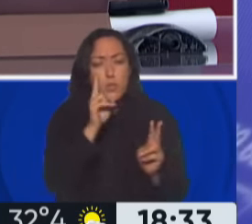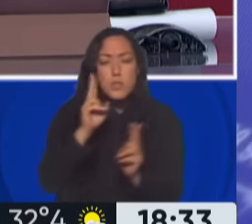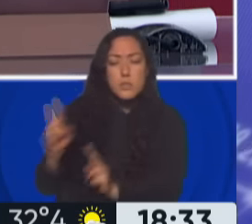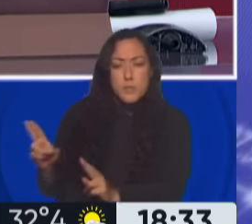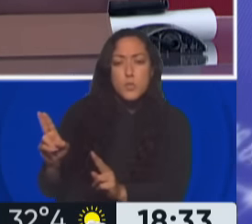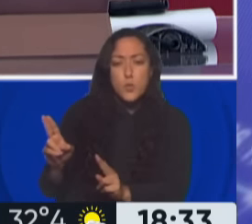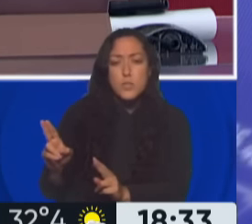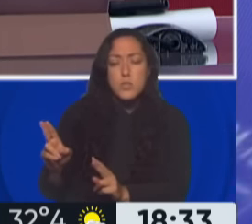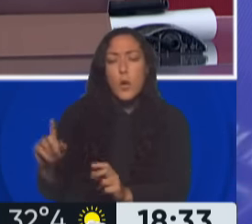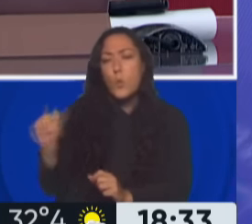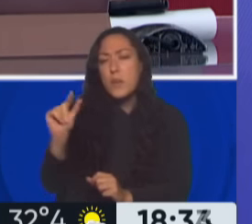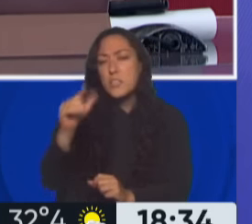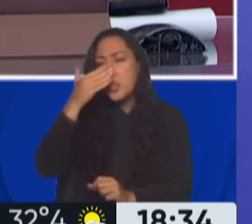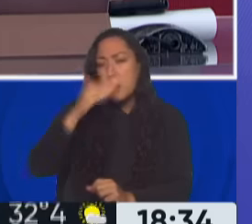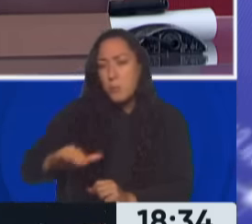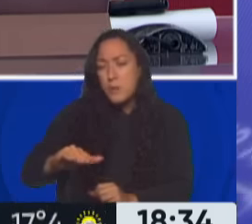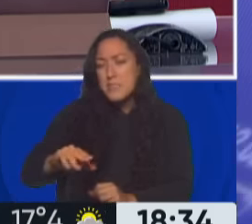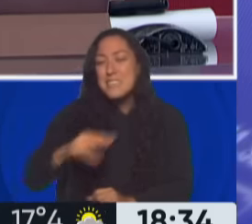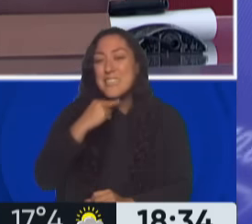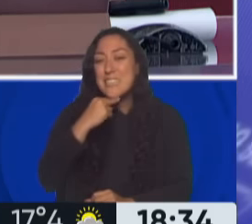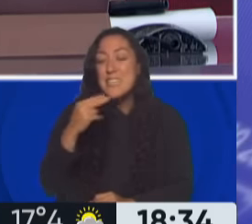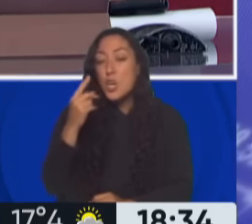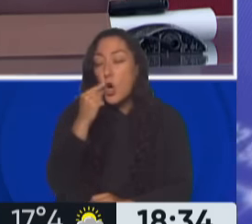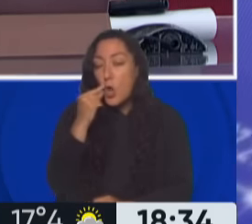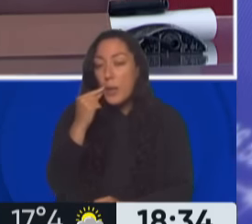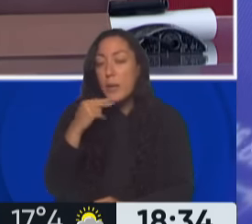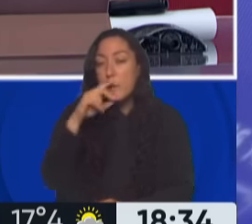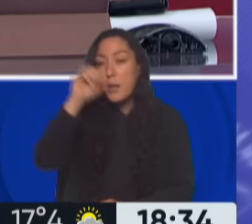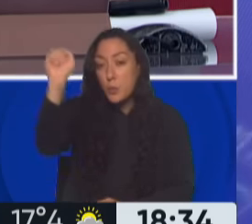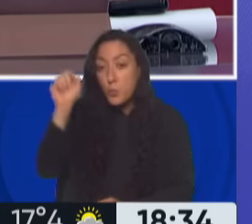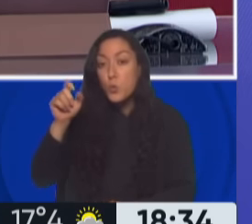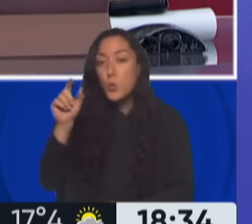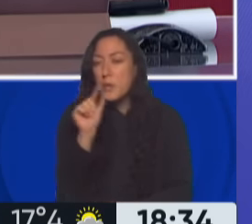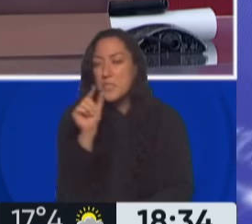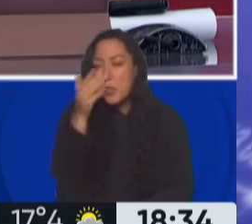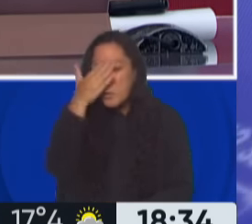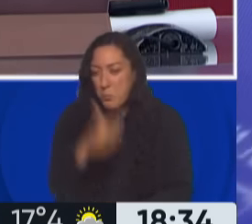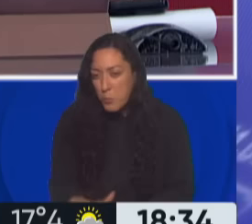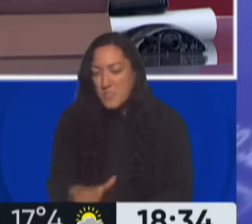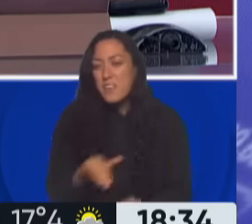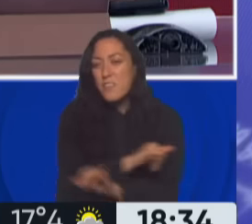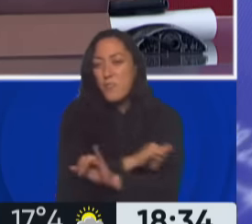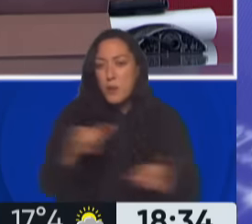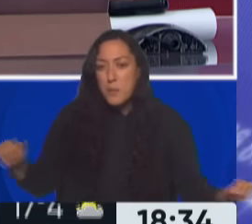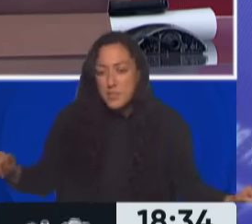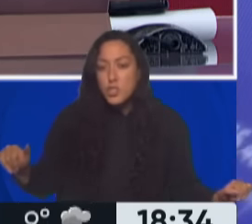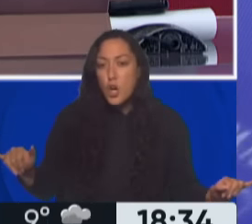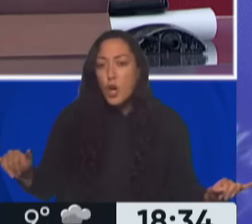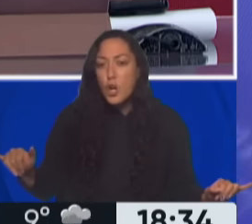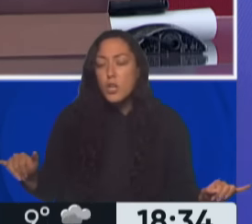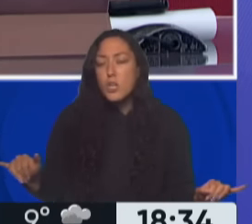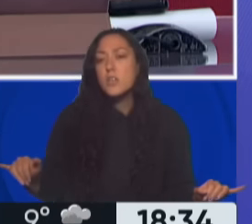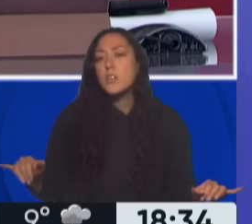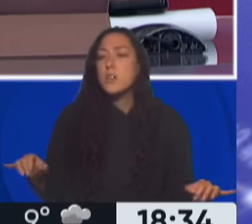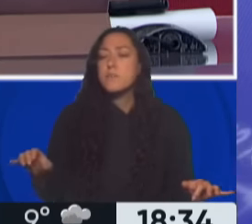dado unas horas después de que Nicolásito, el hijo de Nicolás Maduro, transmitiera al menos una información que sostiene que es del